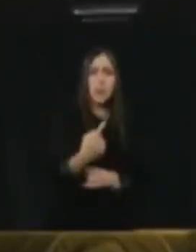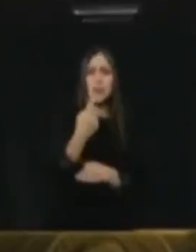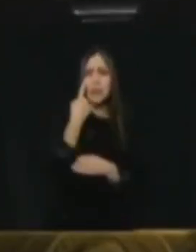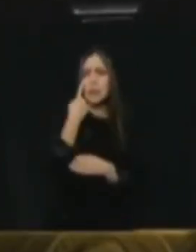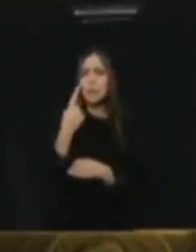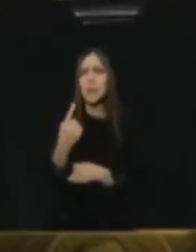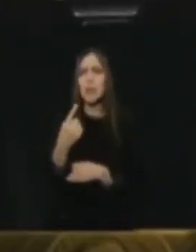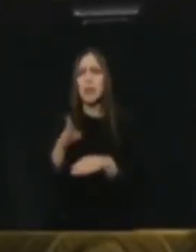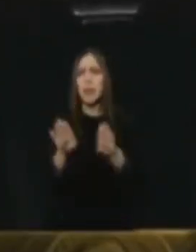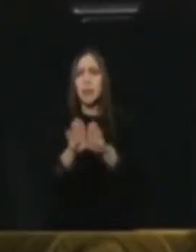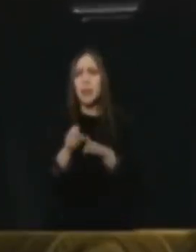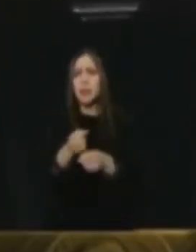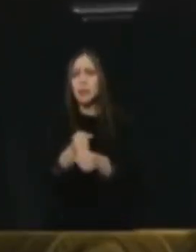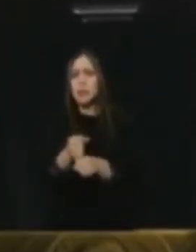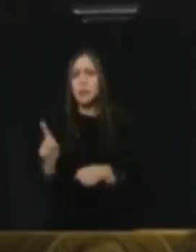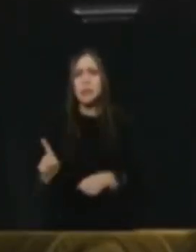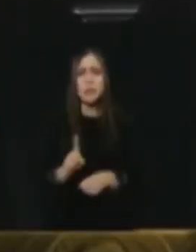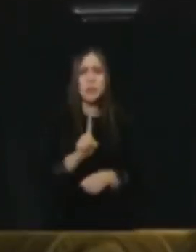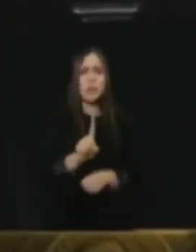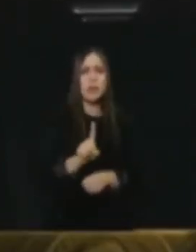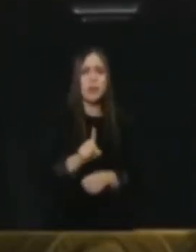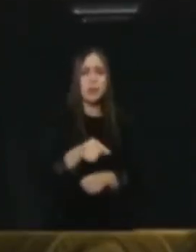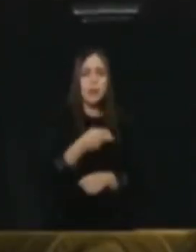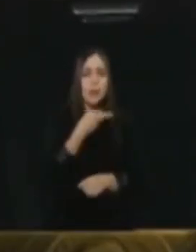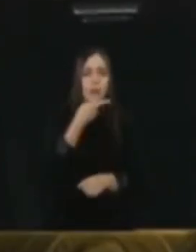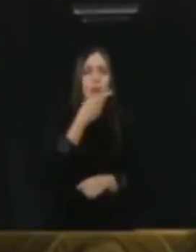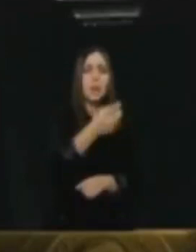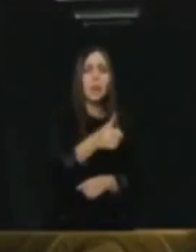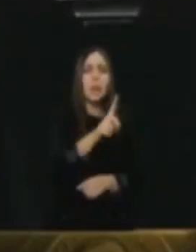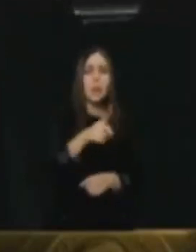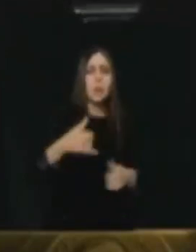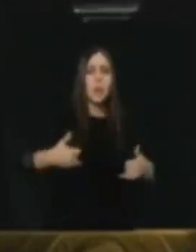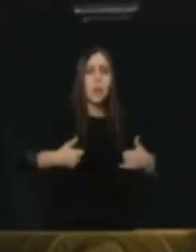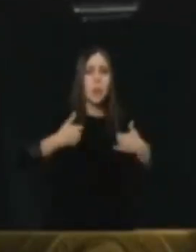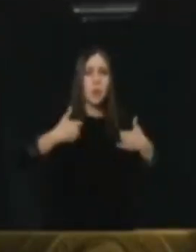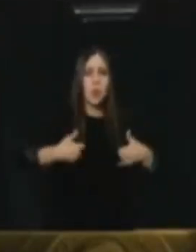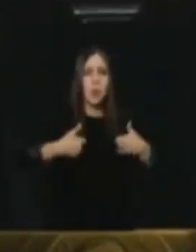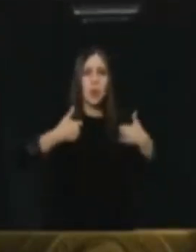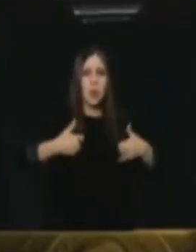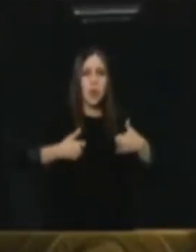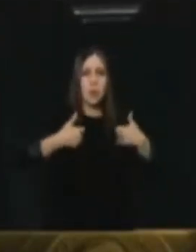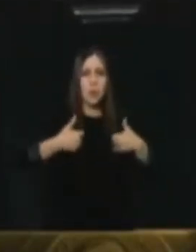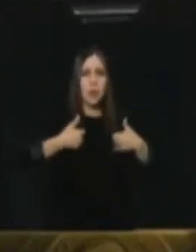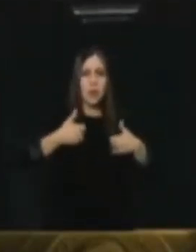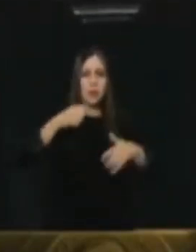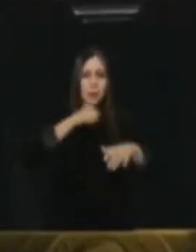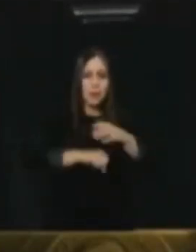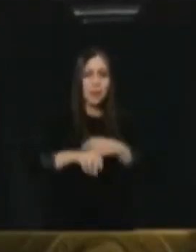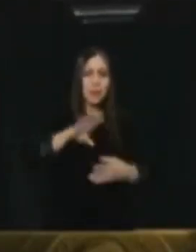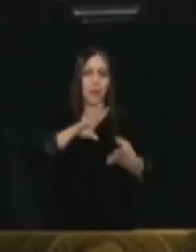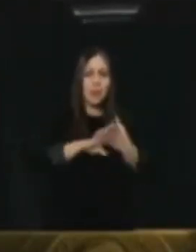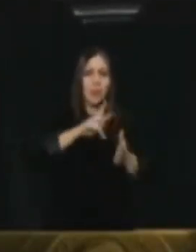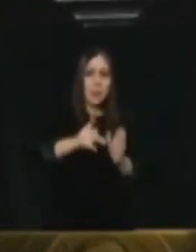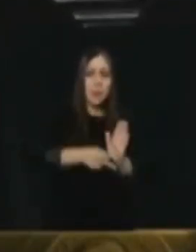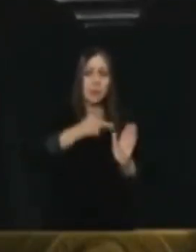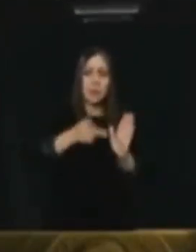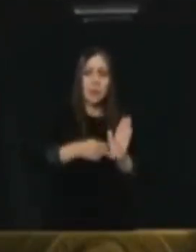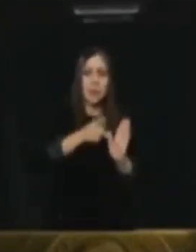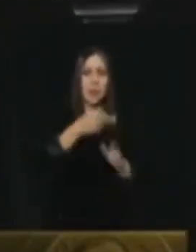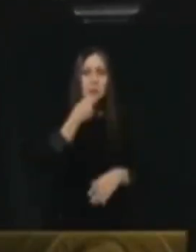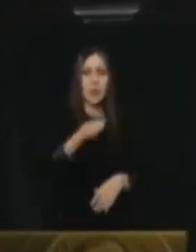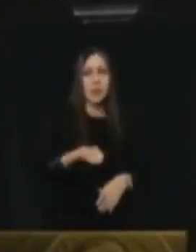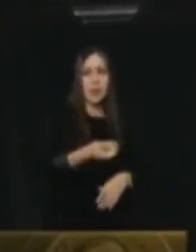lo ponen. Le dijo a un joven conejo, un preso reincidente, que no había